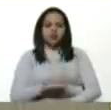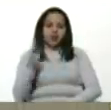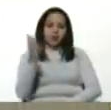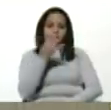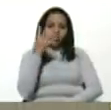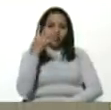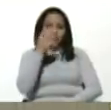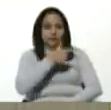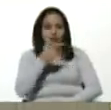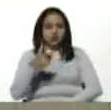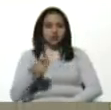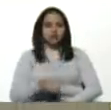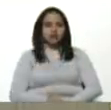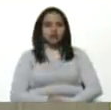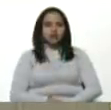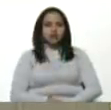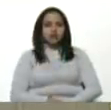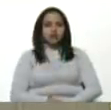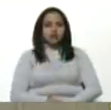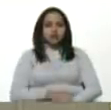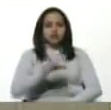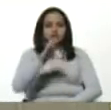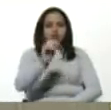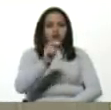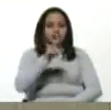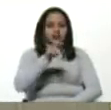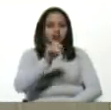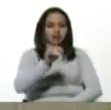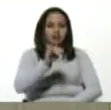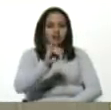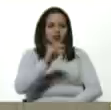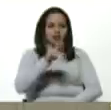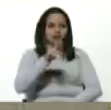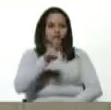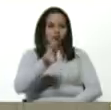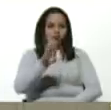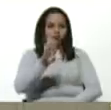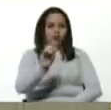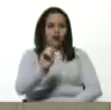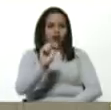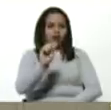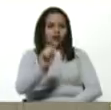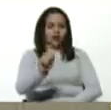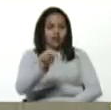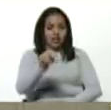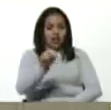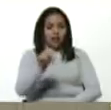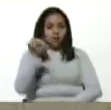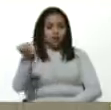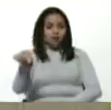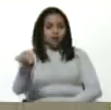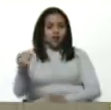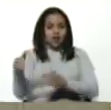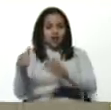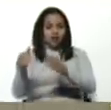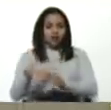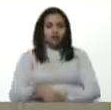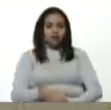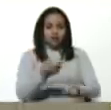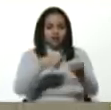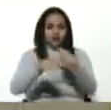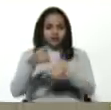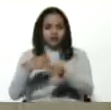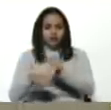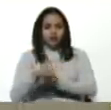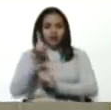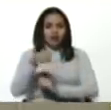caso es de Carirubana, un hombre de 47 años, de Punta Cardón, comerciante proveniente también del